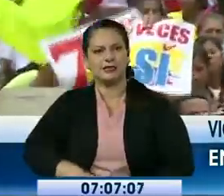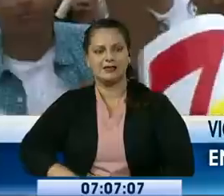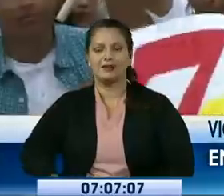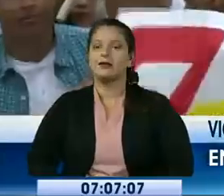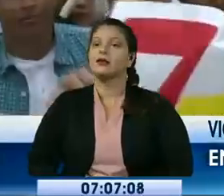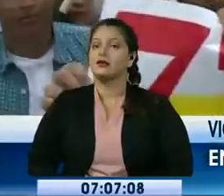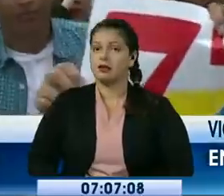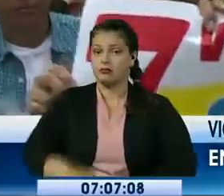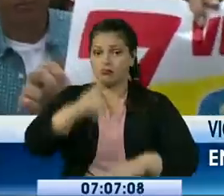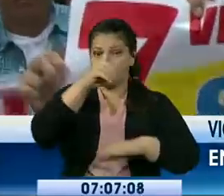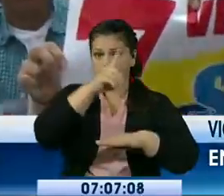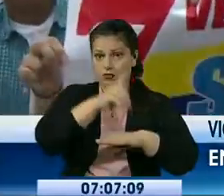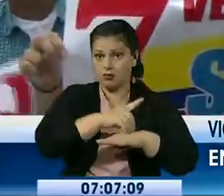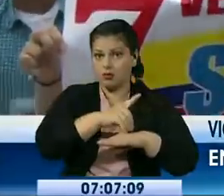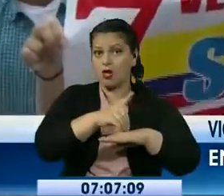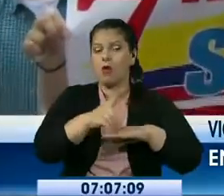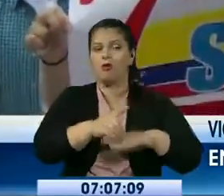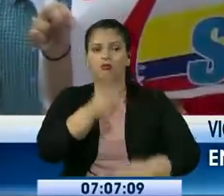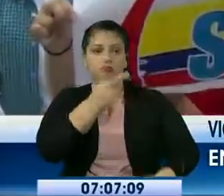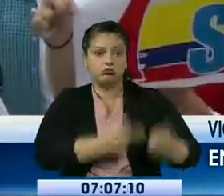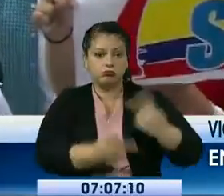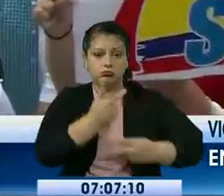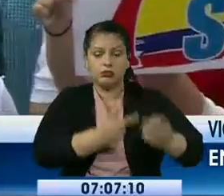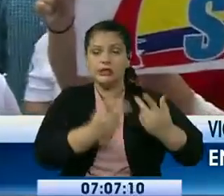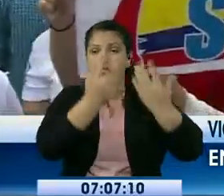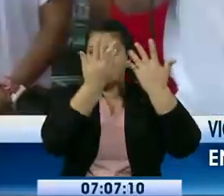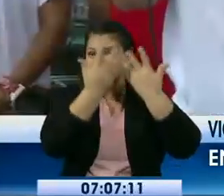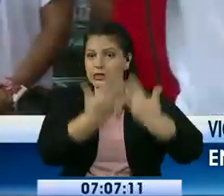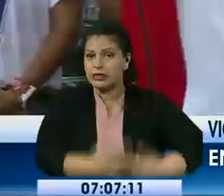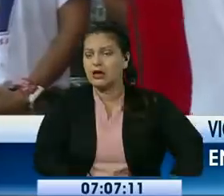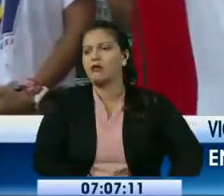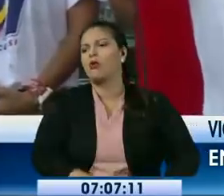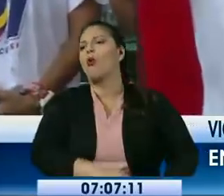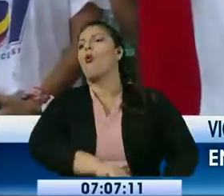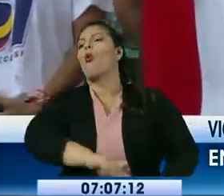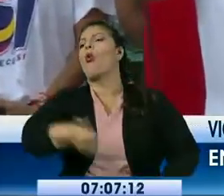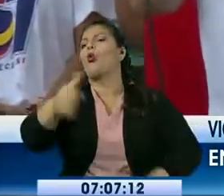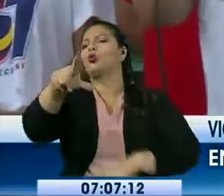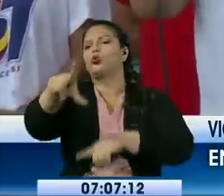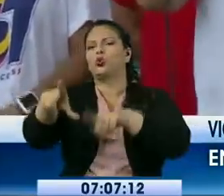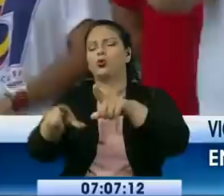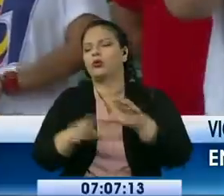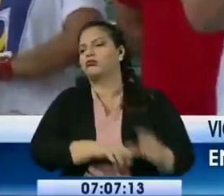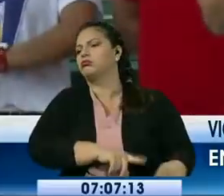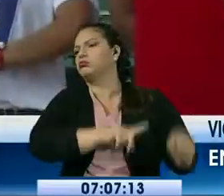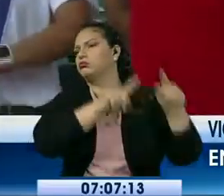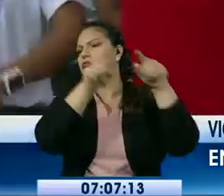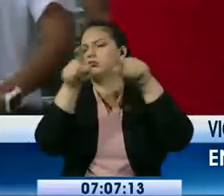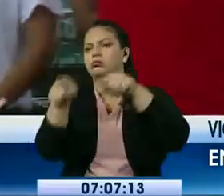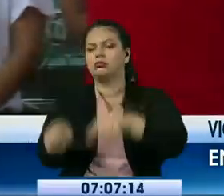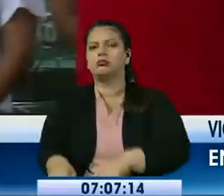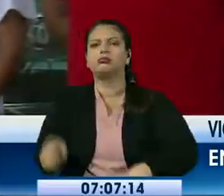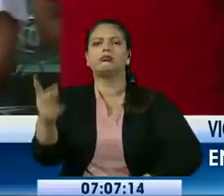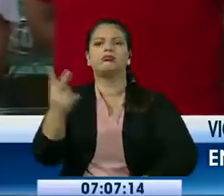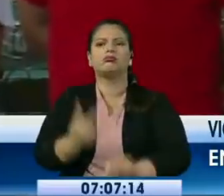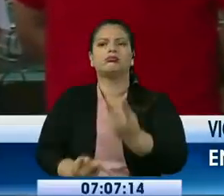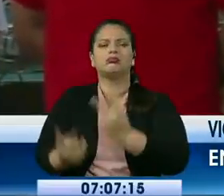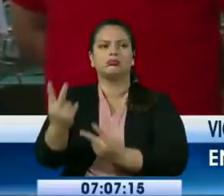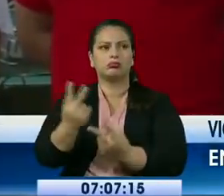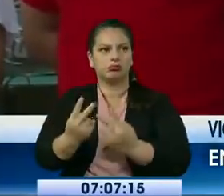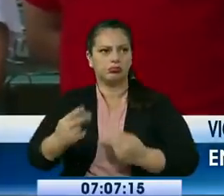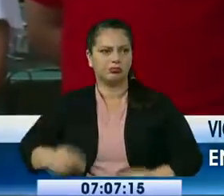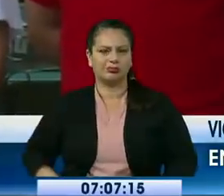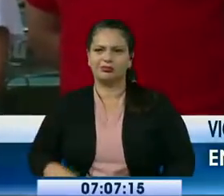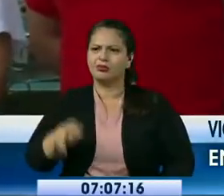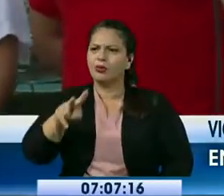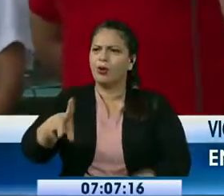campaña en busca de adhesiones al sí. Esta expresión multicolor de unidad de las distintas